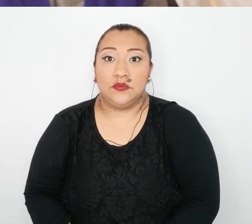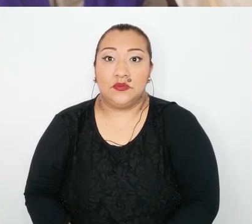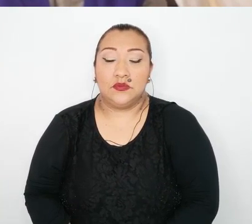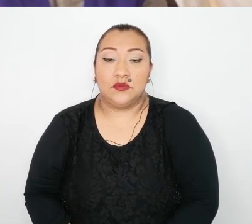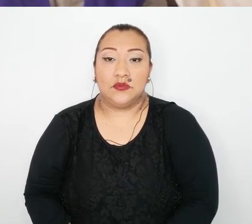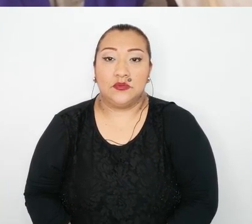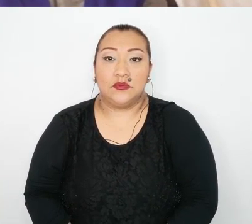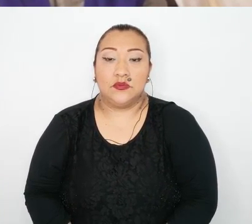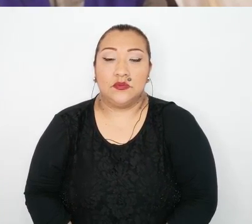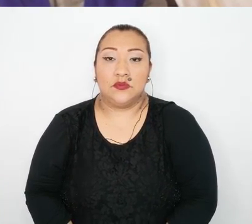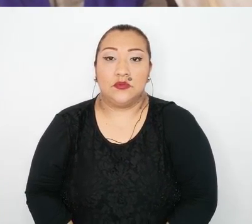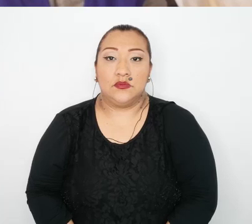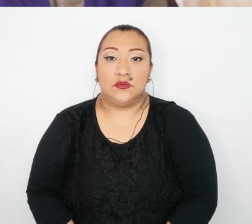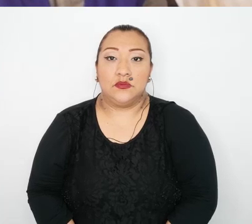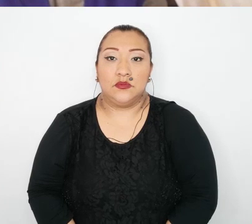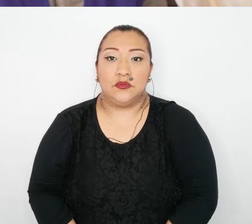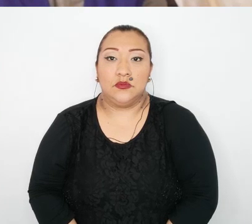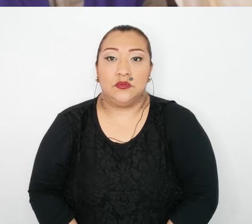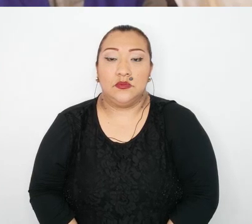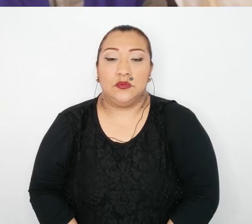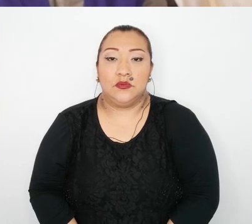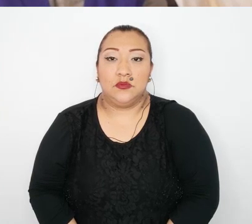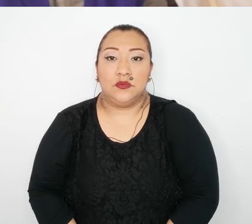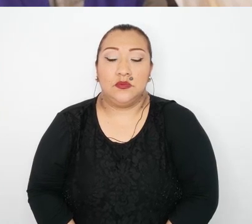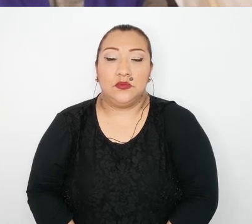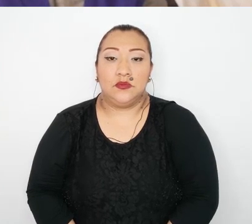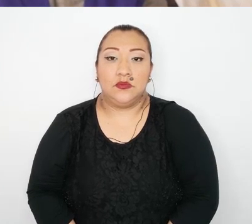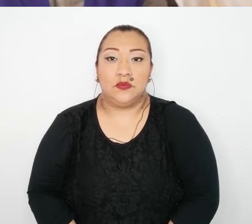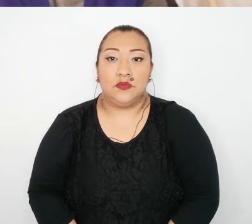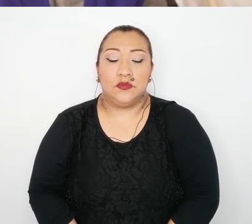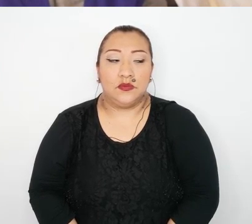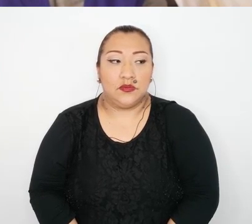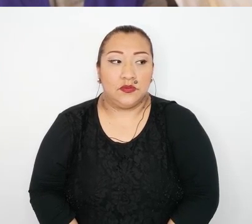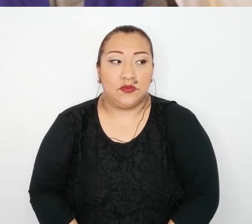hablar preguntar sobre el tema.